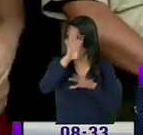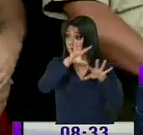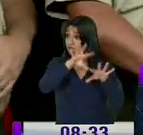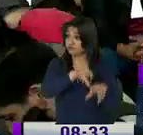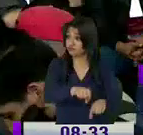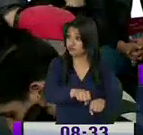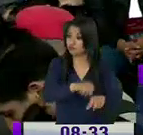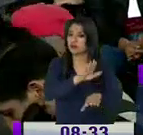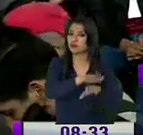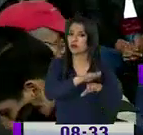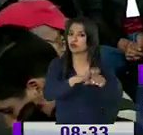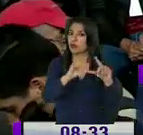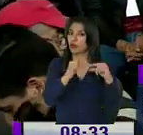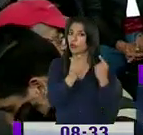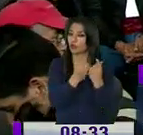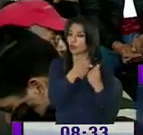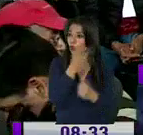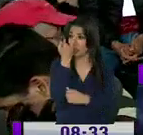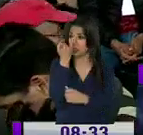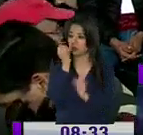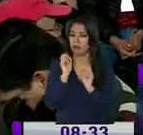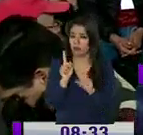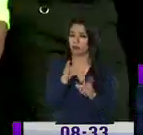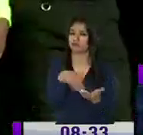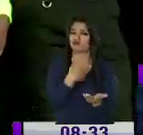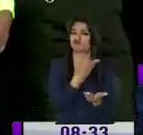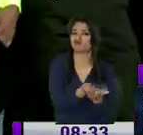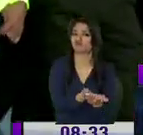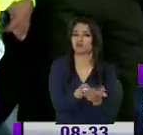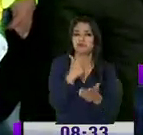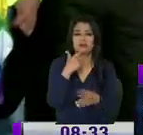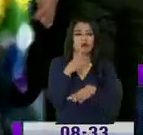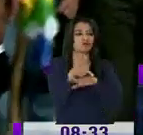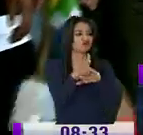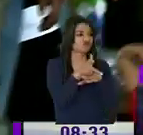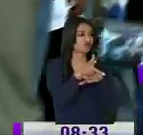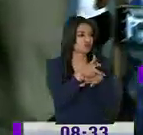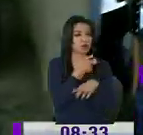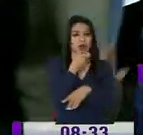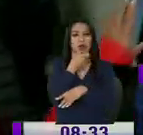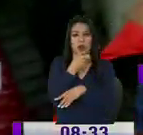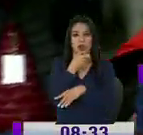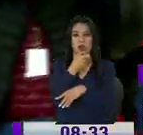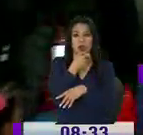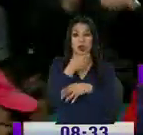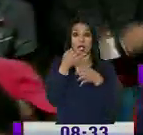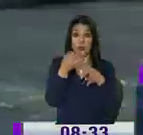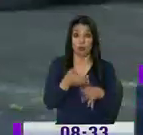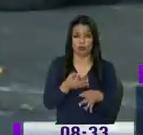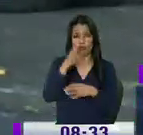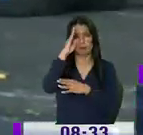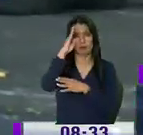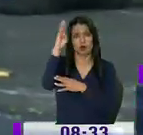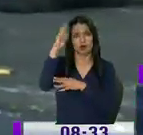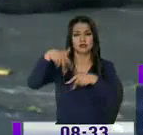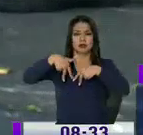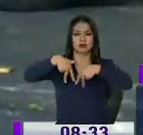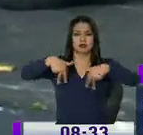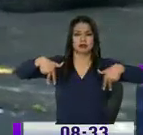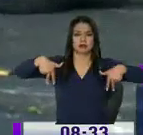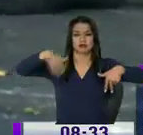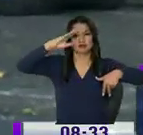Nacional, acudimos al lugar para cubrir la información. En la parte del escenario se encontraban los uniformados, a quienes los dirigentes de